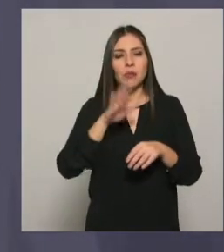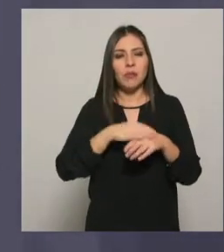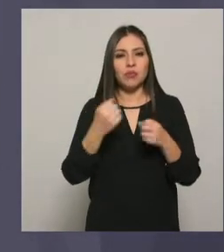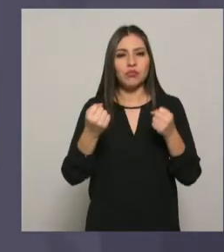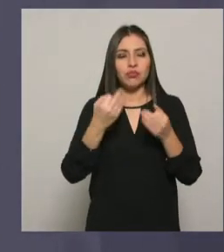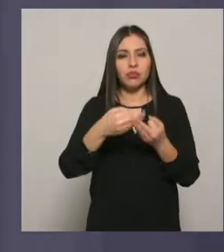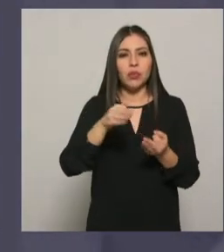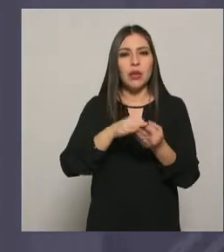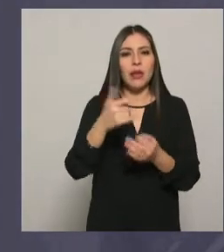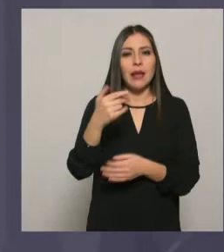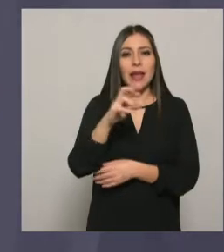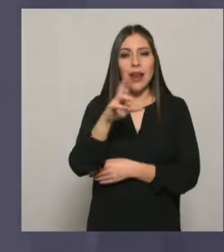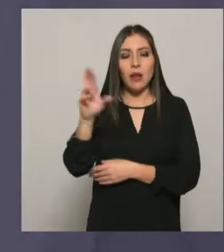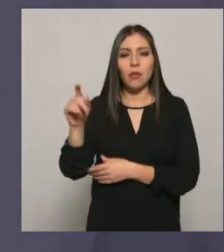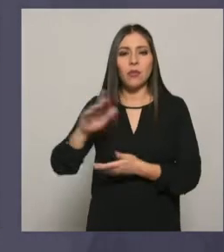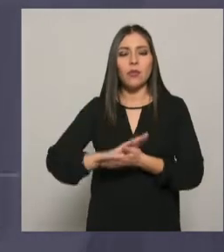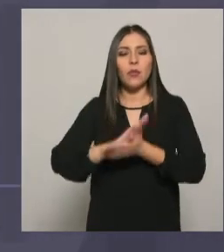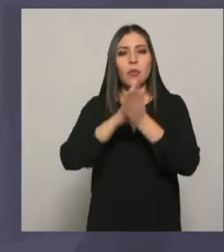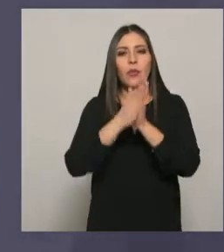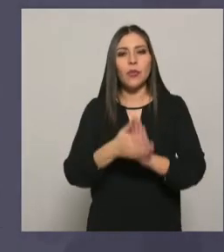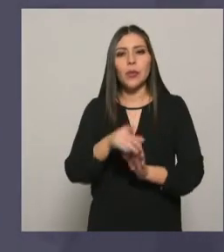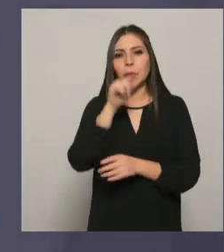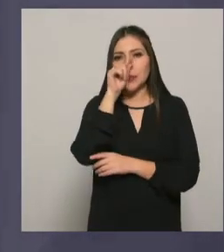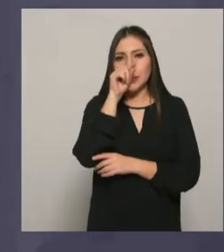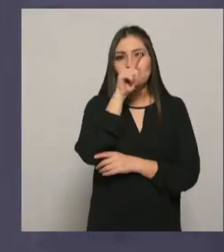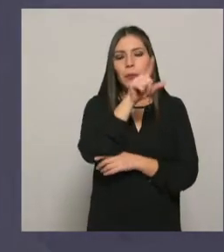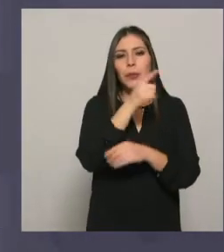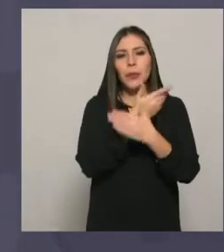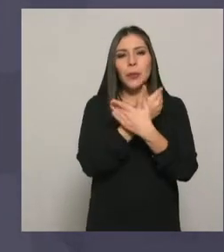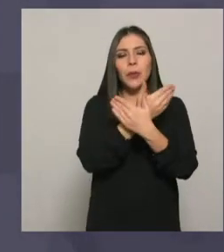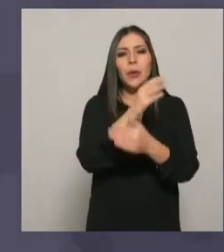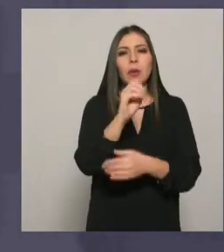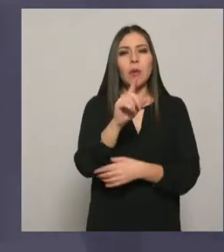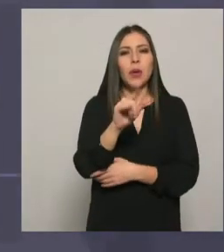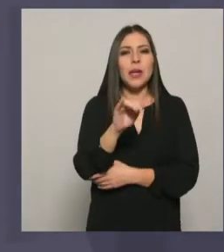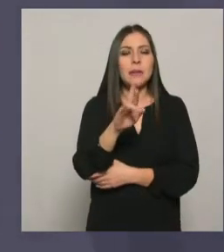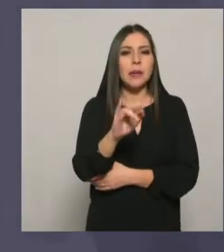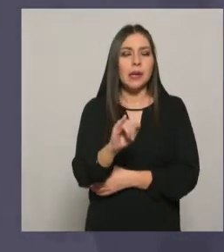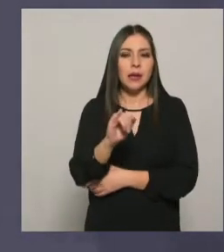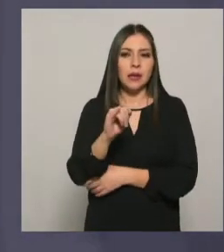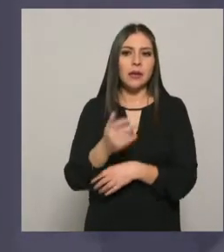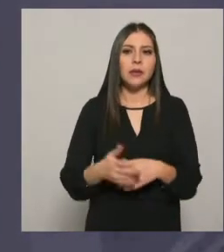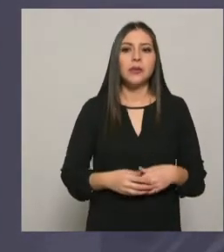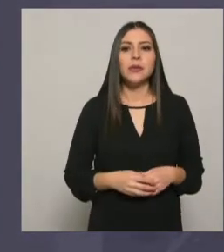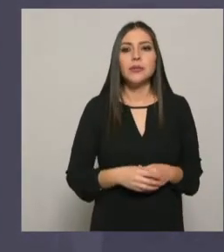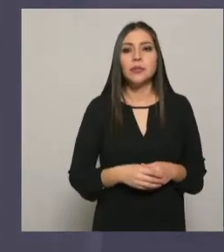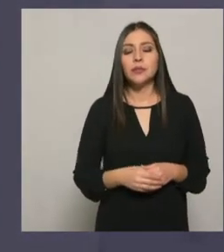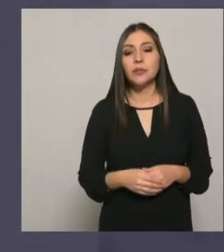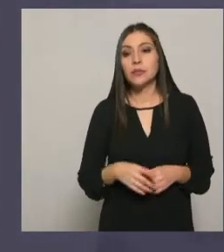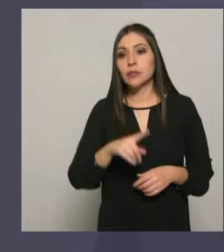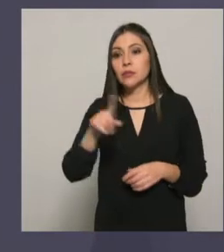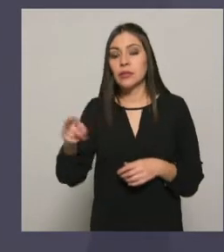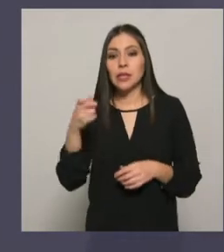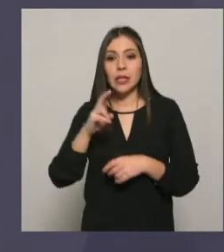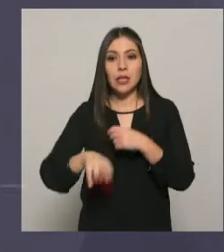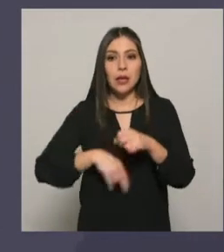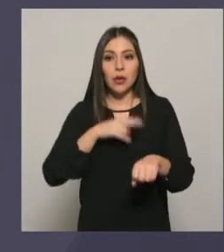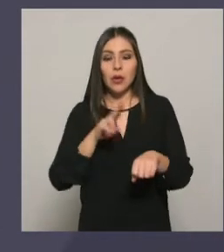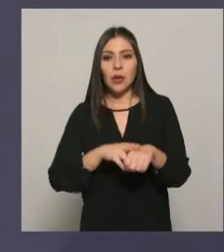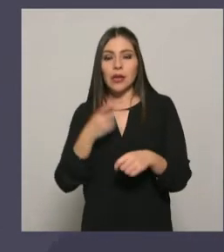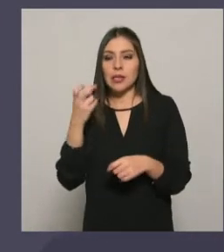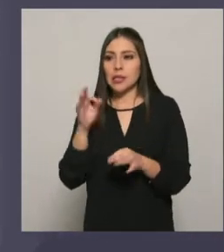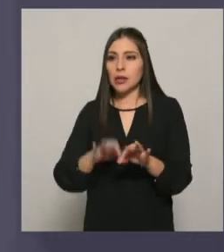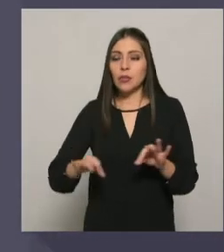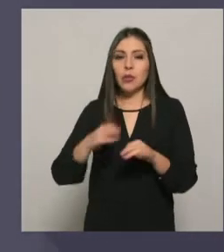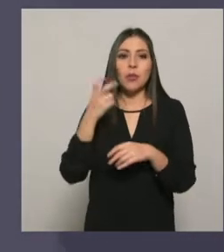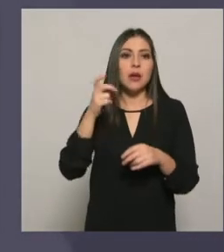eso la naturaleza para ellos era tan significativa, por eso las mariposas no las mataban ni a